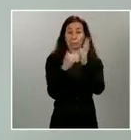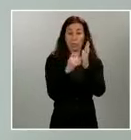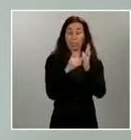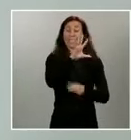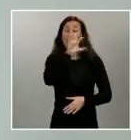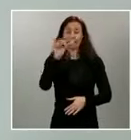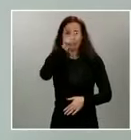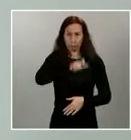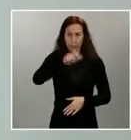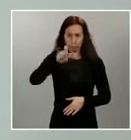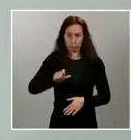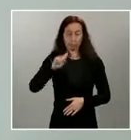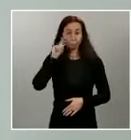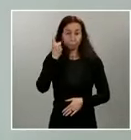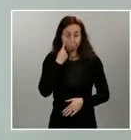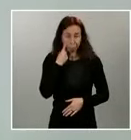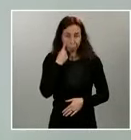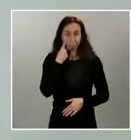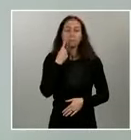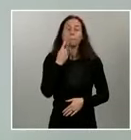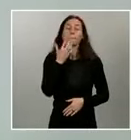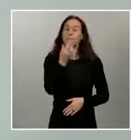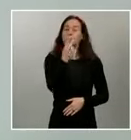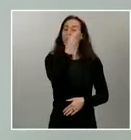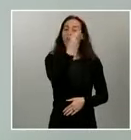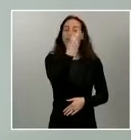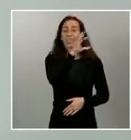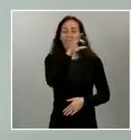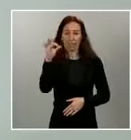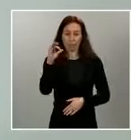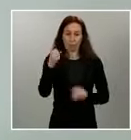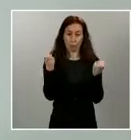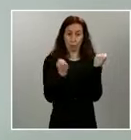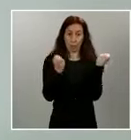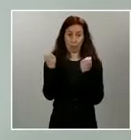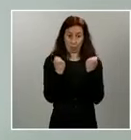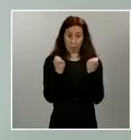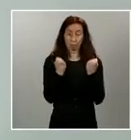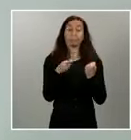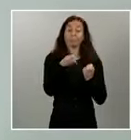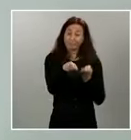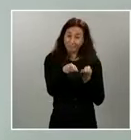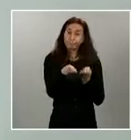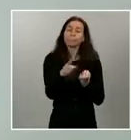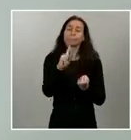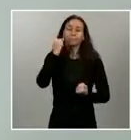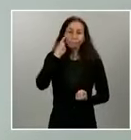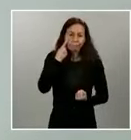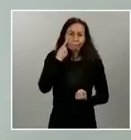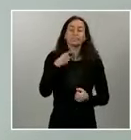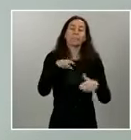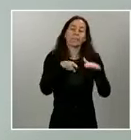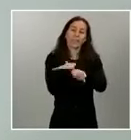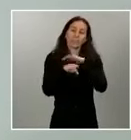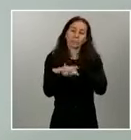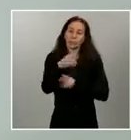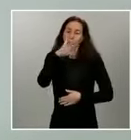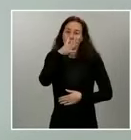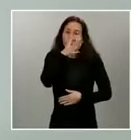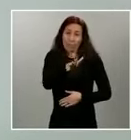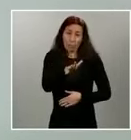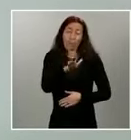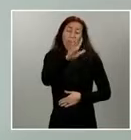interceptaron aproximadamente 2.500 vehículos. Ello dio lugar a la tramitación de casi 5.500 denuncias, un 7%